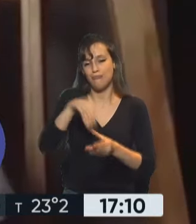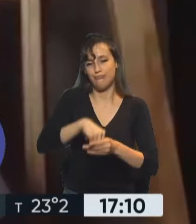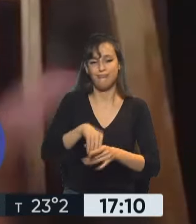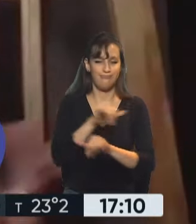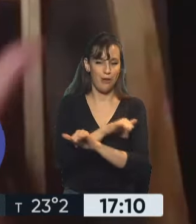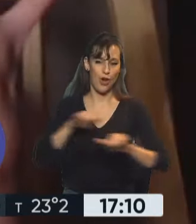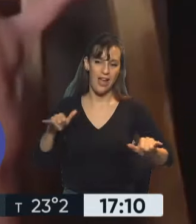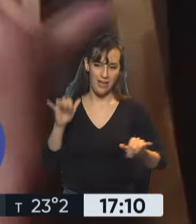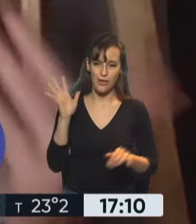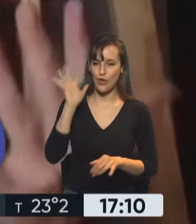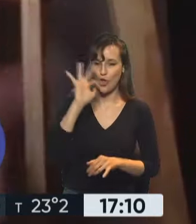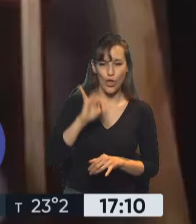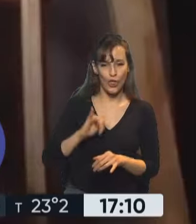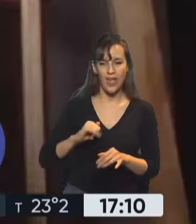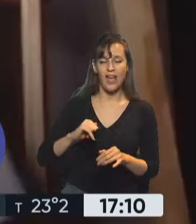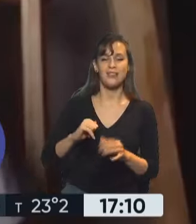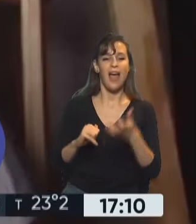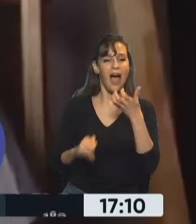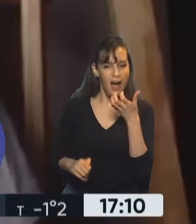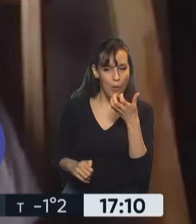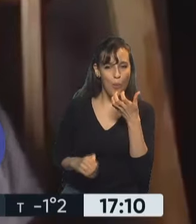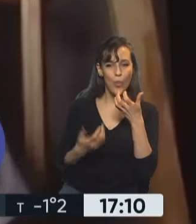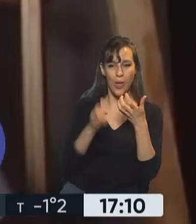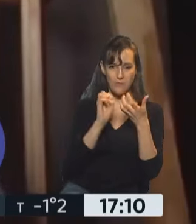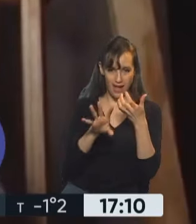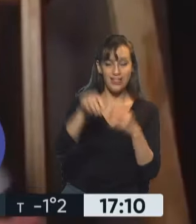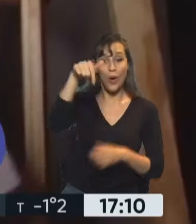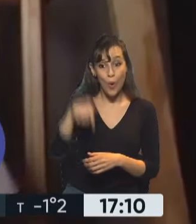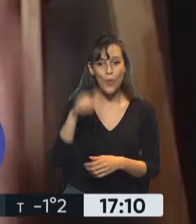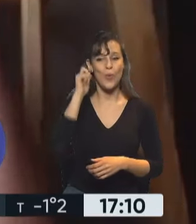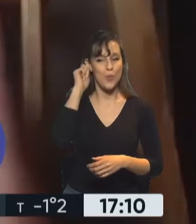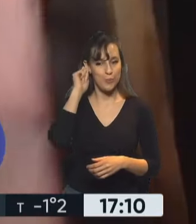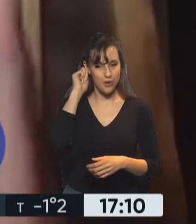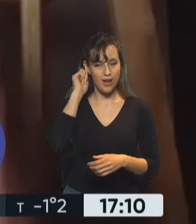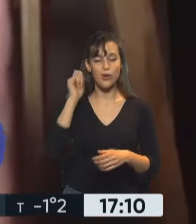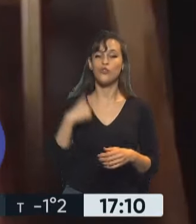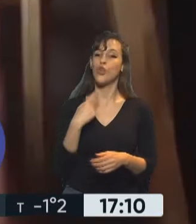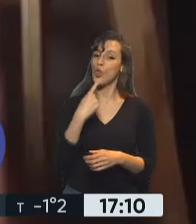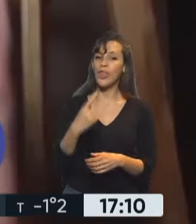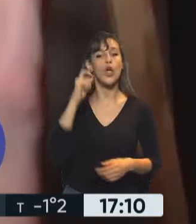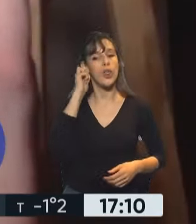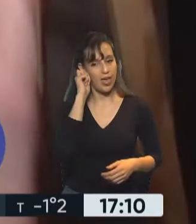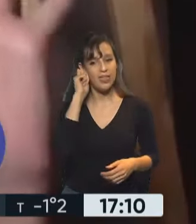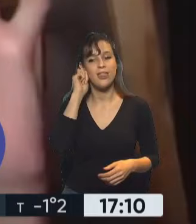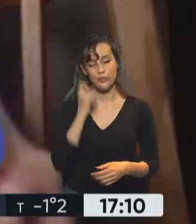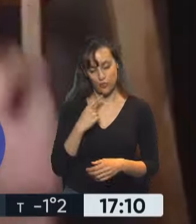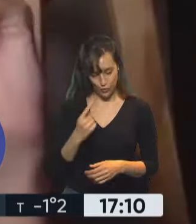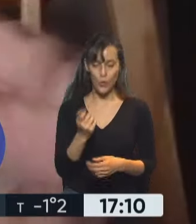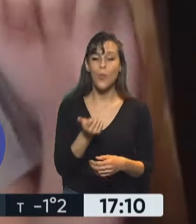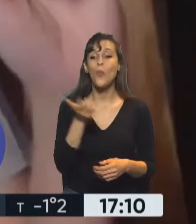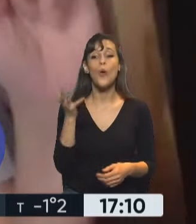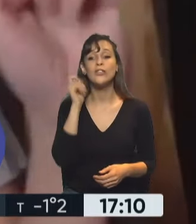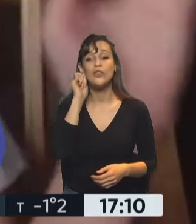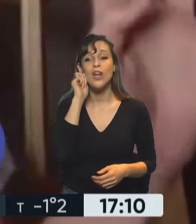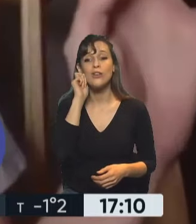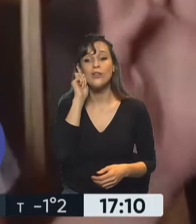nos escribe, que siempre nos manda sus audios. Hoy está cumpliendo años, voy a decir cuántos años cumple Charo.